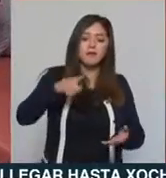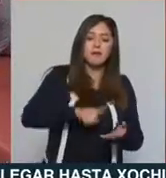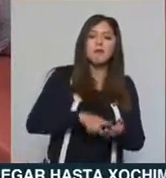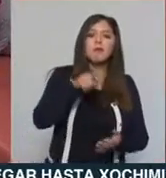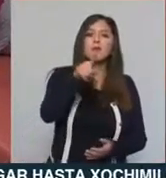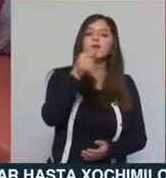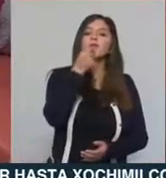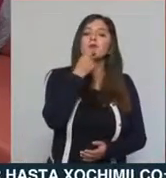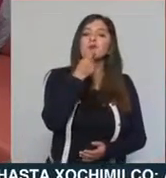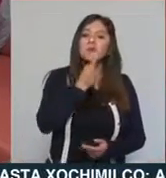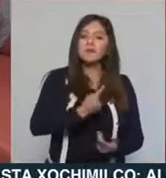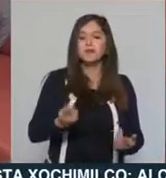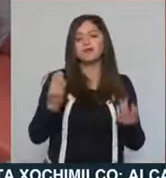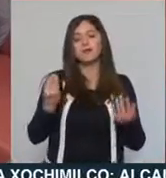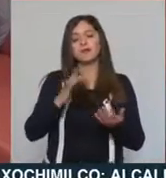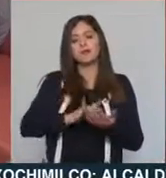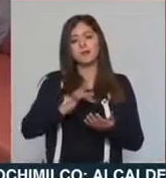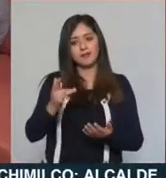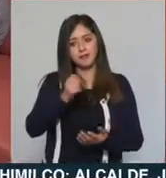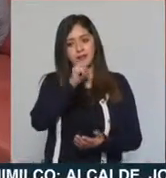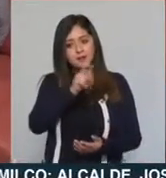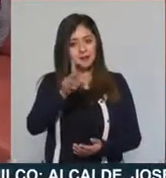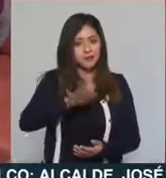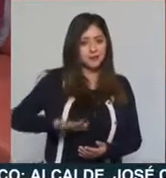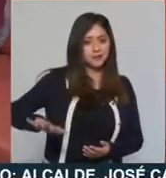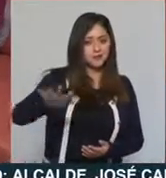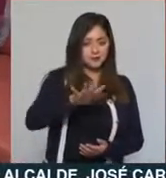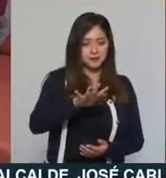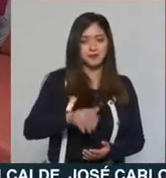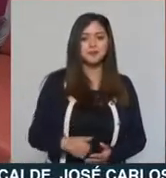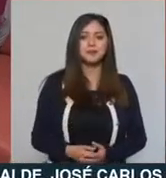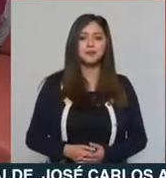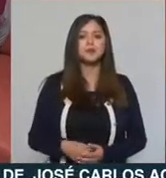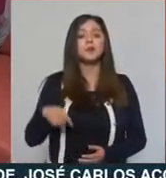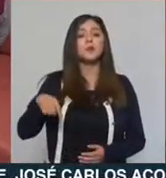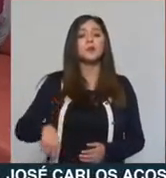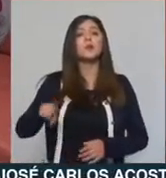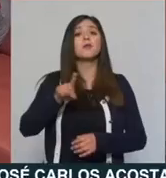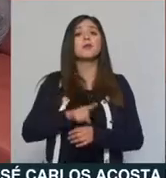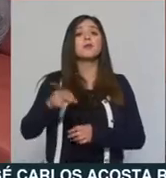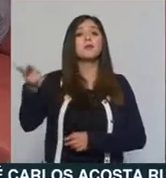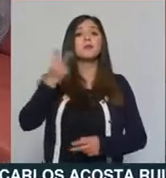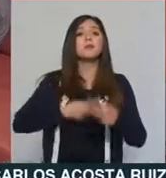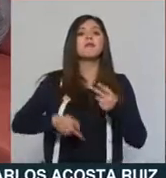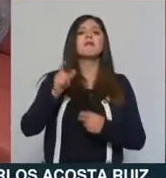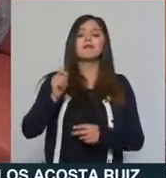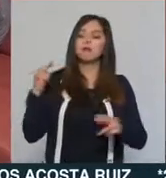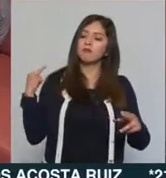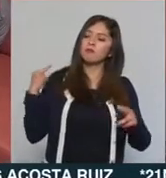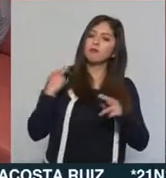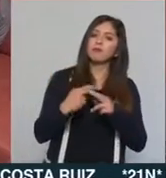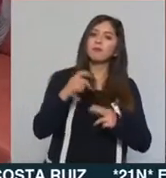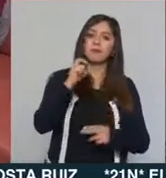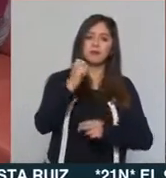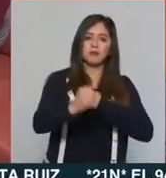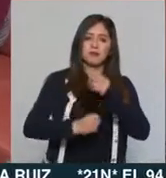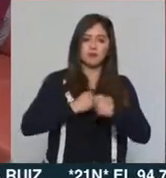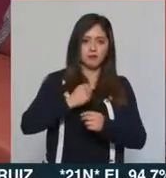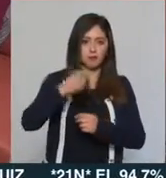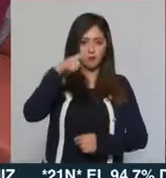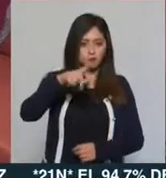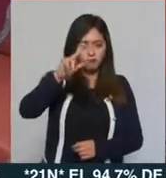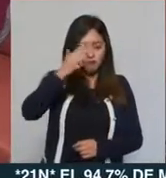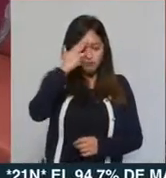muchas gracias a ustedes también. Que además, bueno, nos acompañas porque estás celebrando 20 años de cantarles a los niños, de recordar